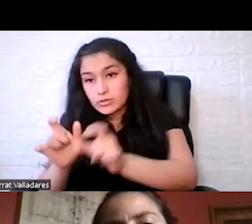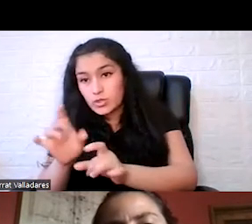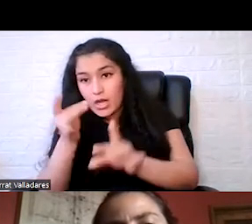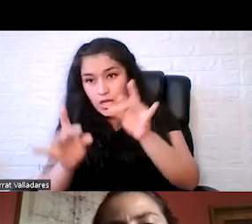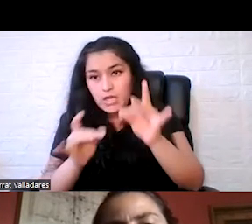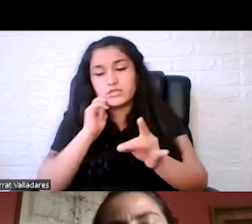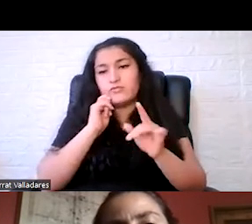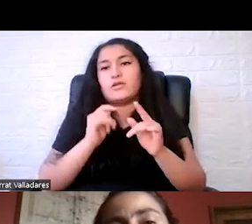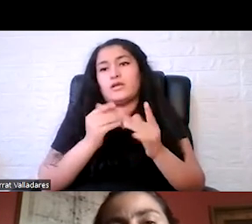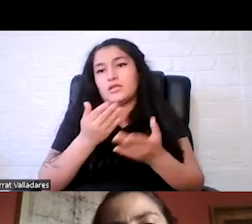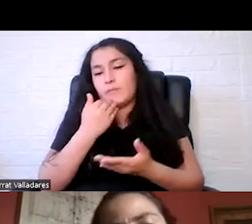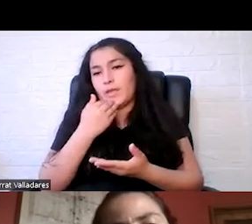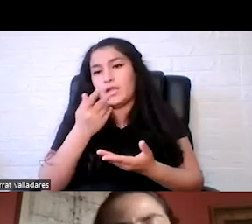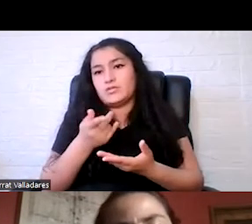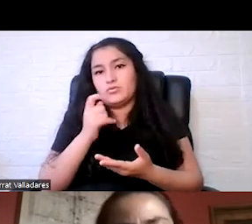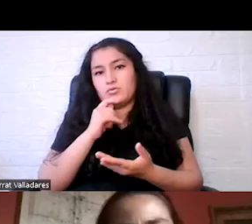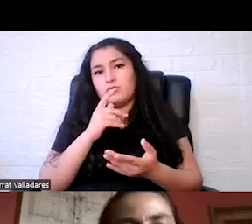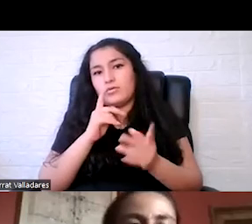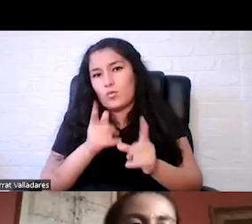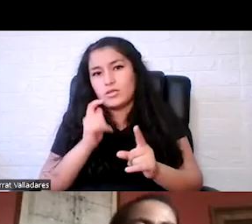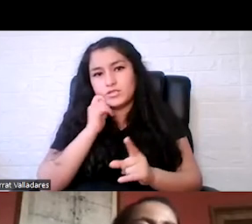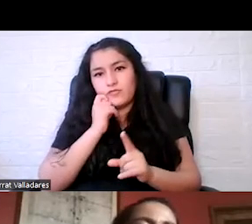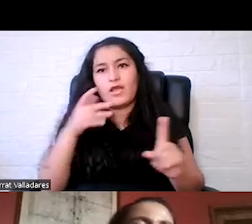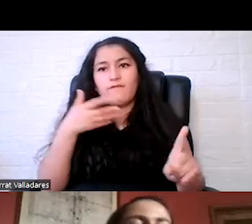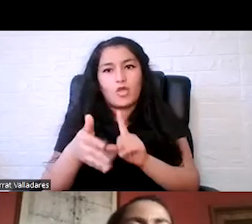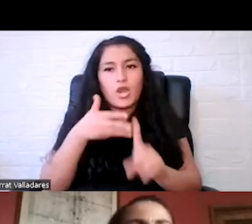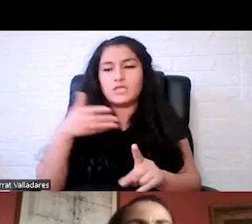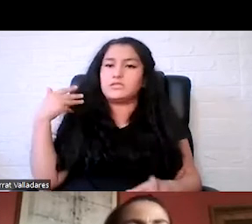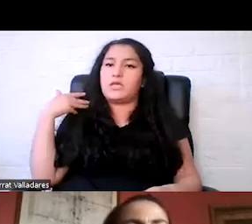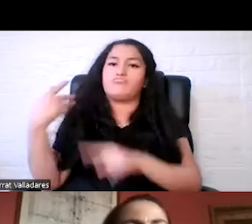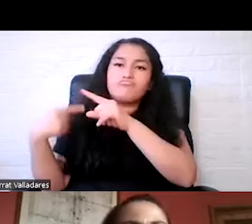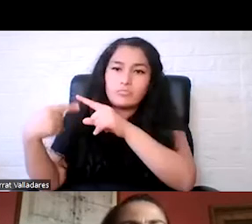que eso también en el fondo es violencia histórica, porque en el fondo